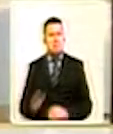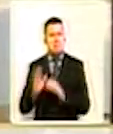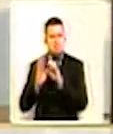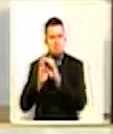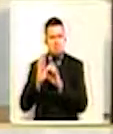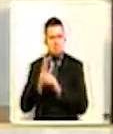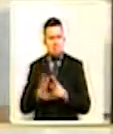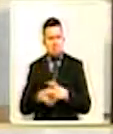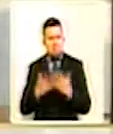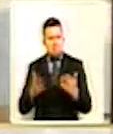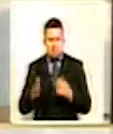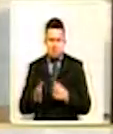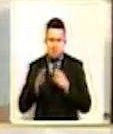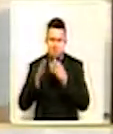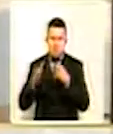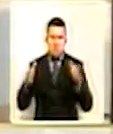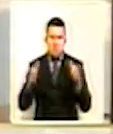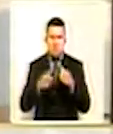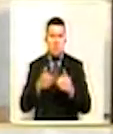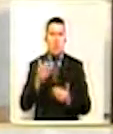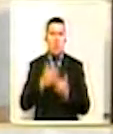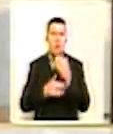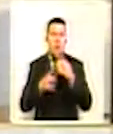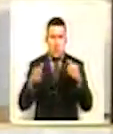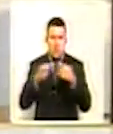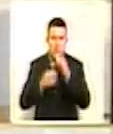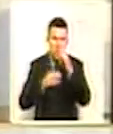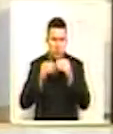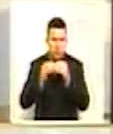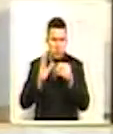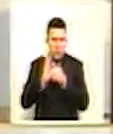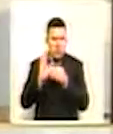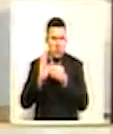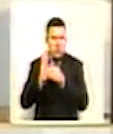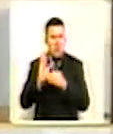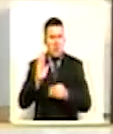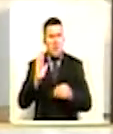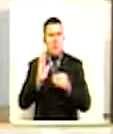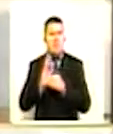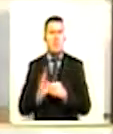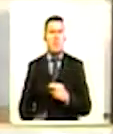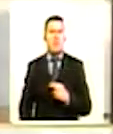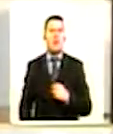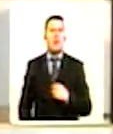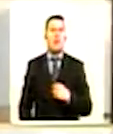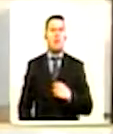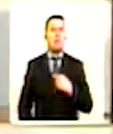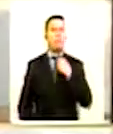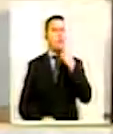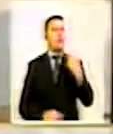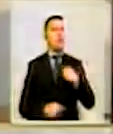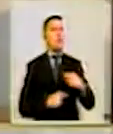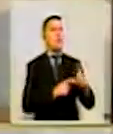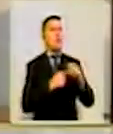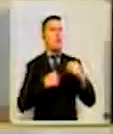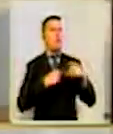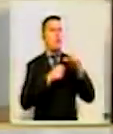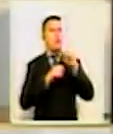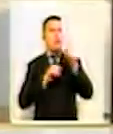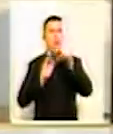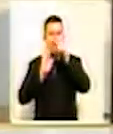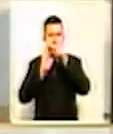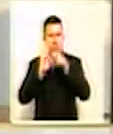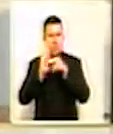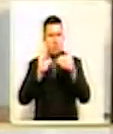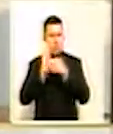una herramienta que va en esa dirección. El nuevo Código supone no solo poner a tono nuestra Procuraduría y nuestras normas